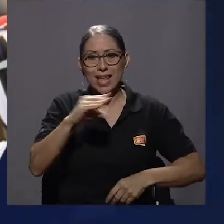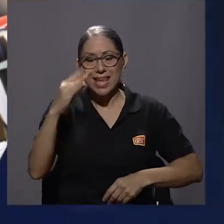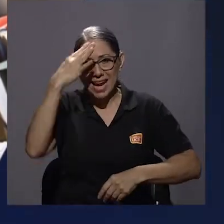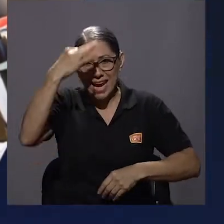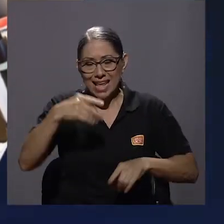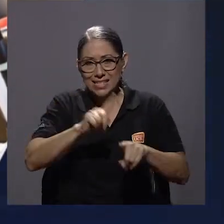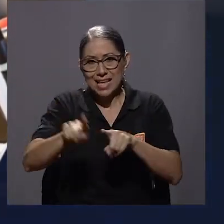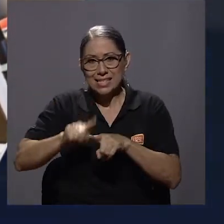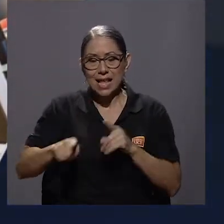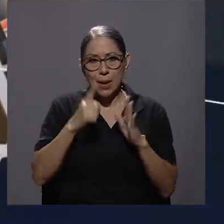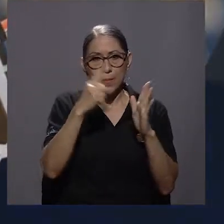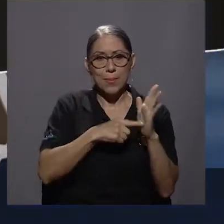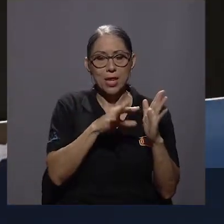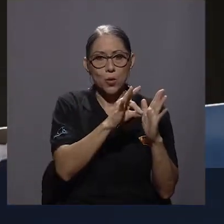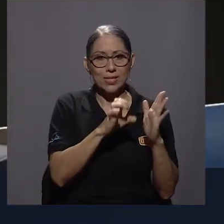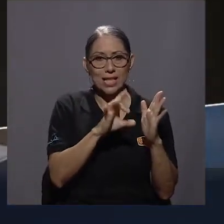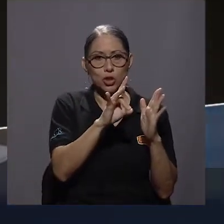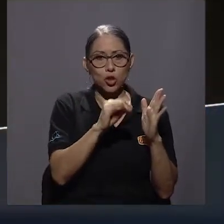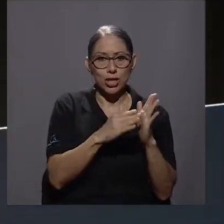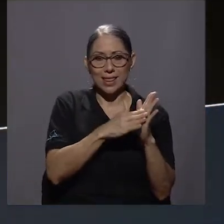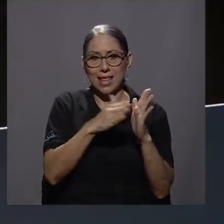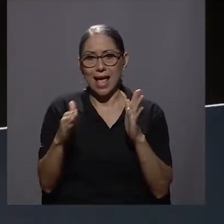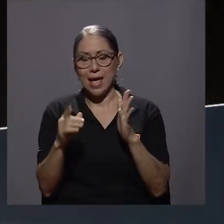y creencias,